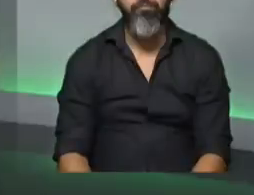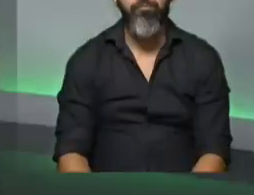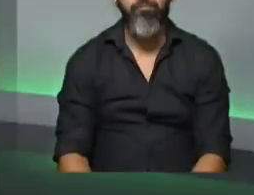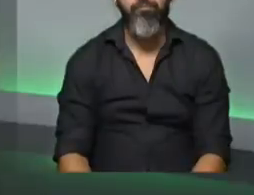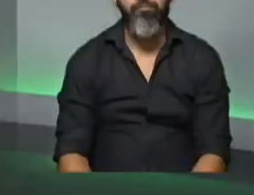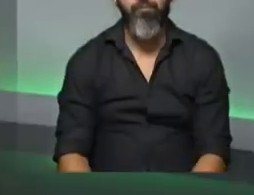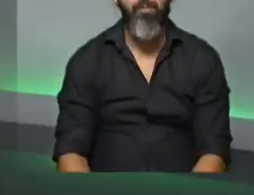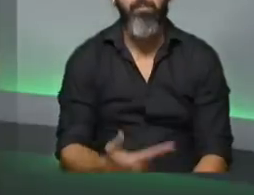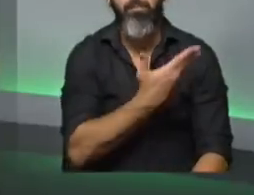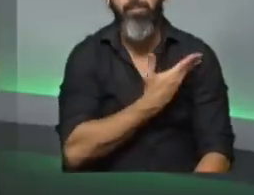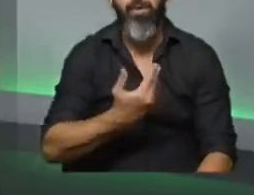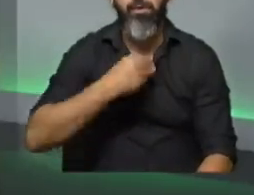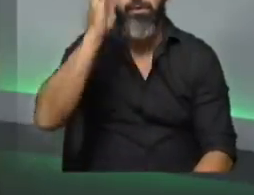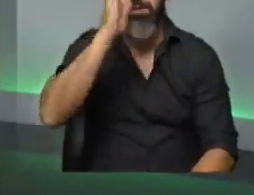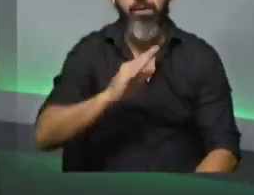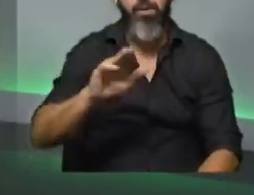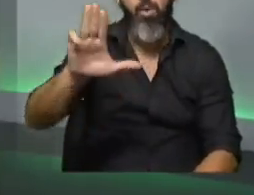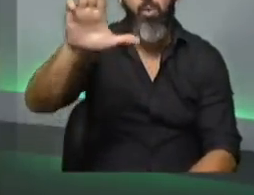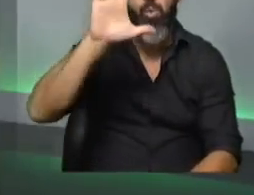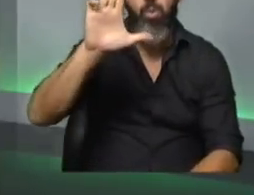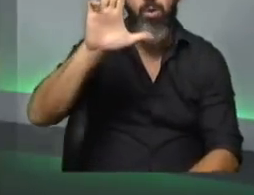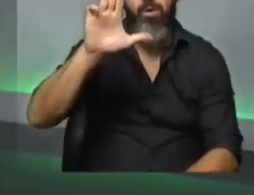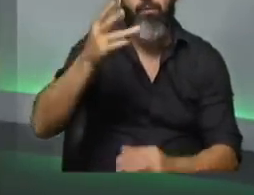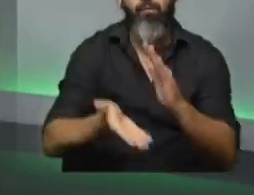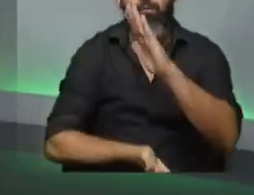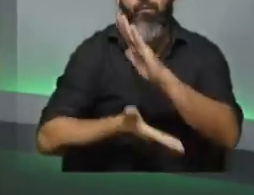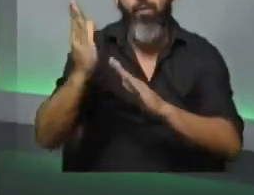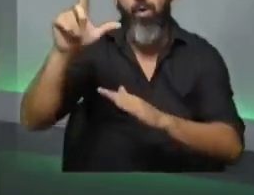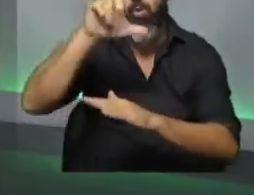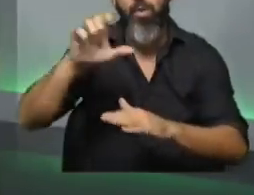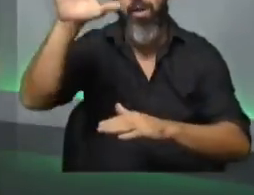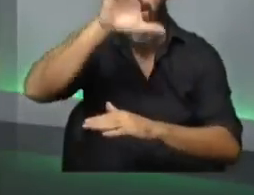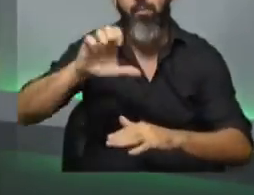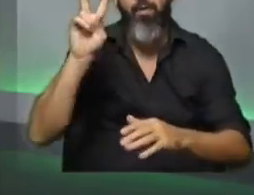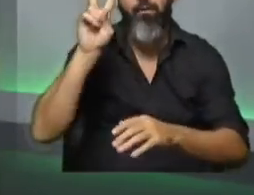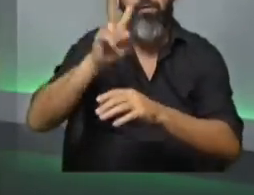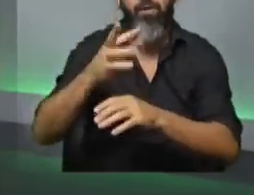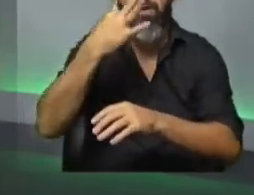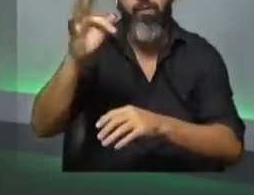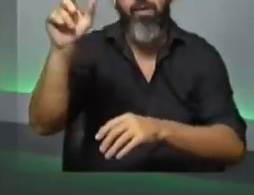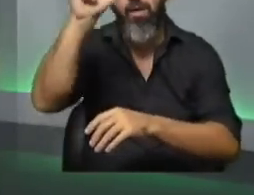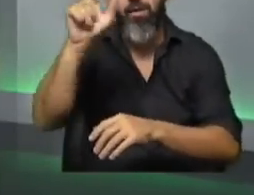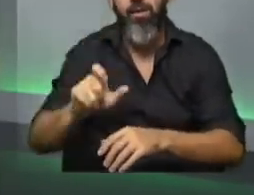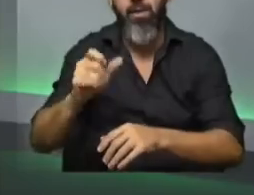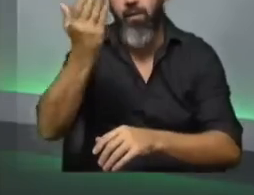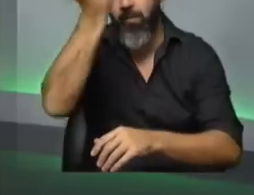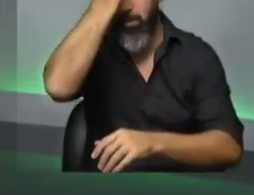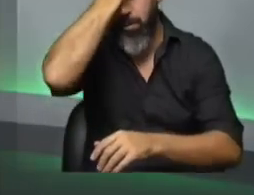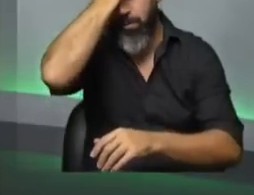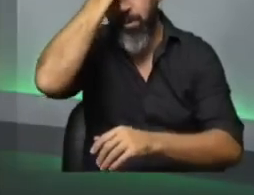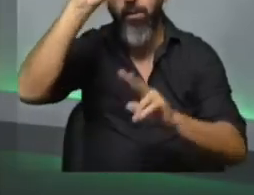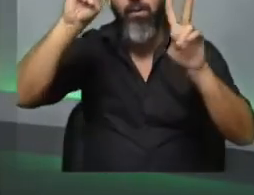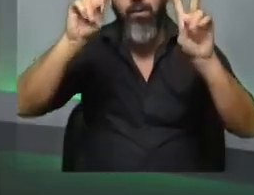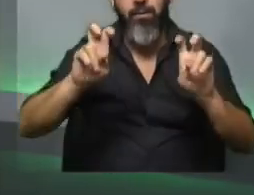el presidente de Brasil Lula da Silva partió este lunes hacia Europa para visitar Francia Italia y el Vaticano con